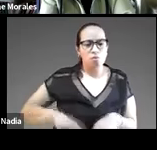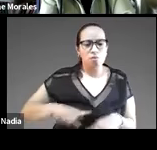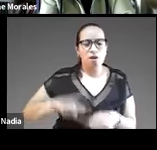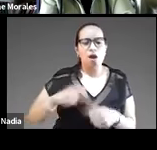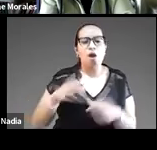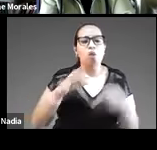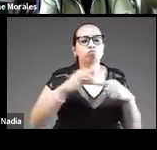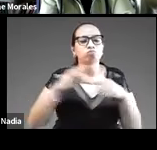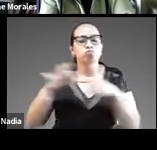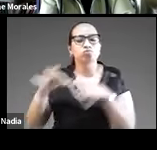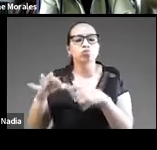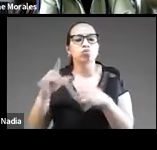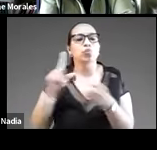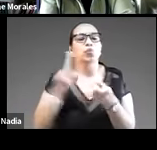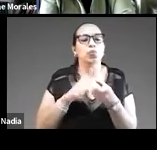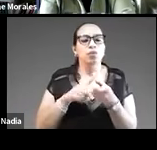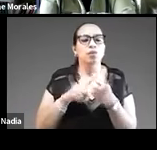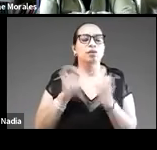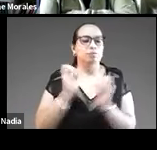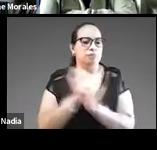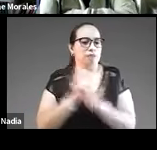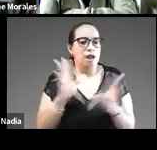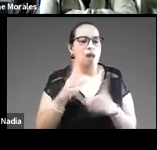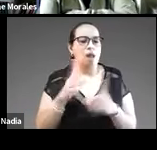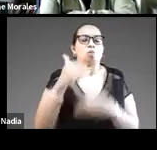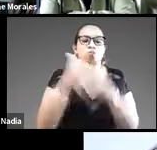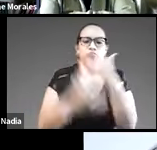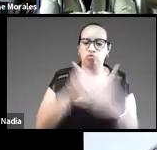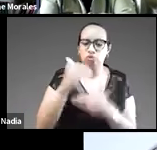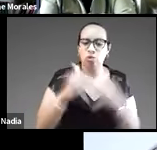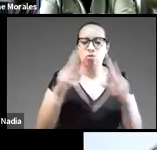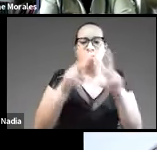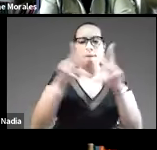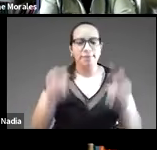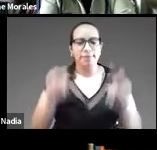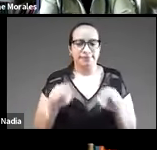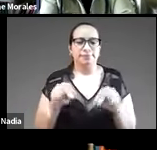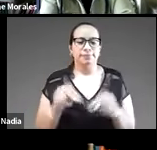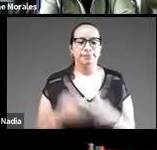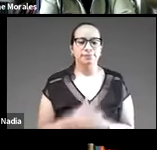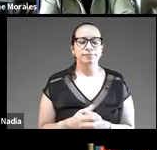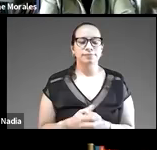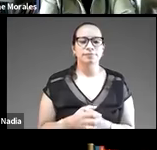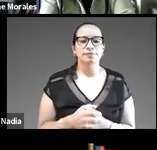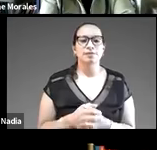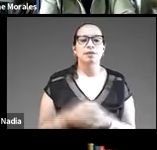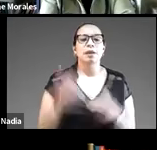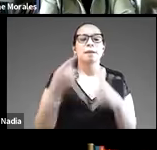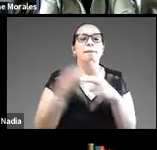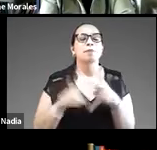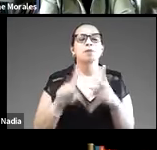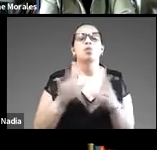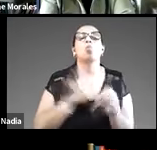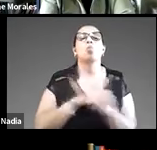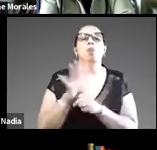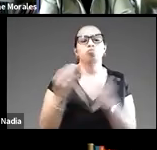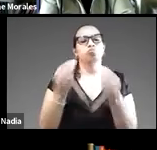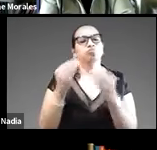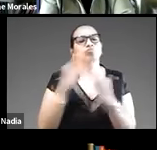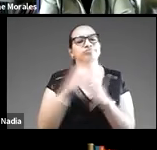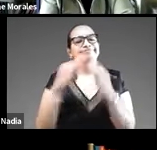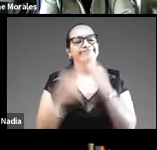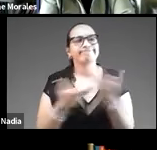encaminan sin duda alguna a los procesos de pacificación, ¿no? A partir de muchas herramientas como la creación